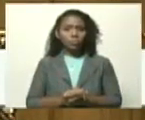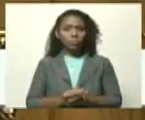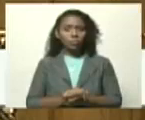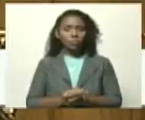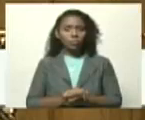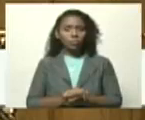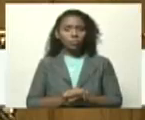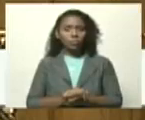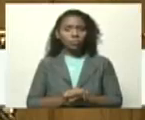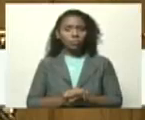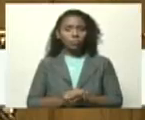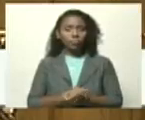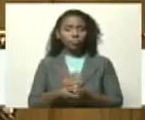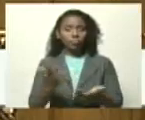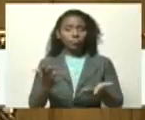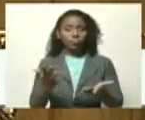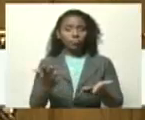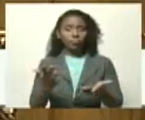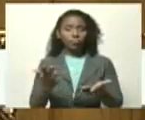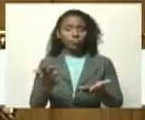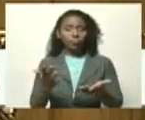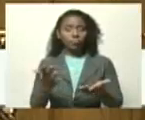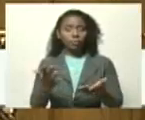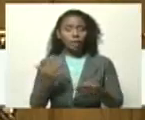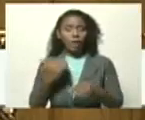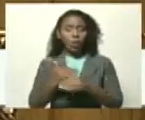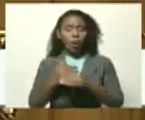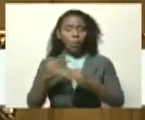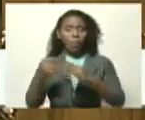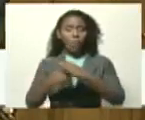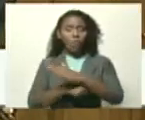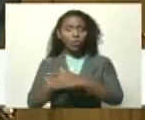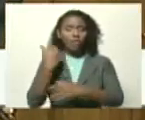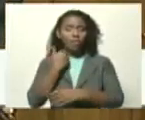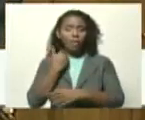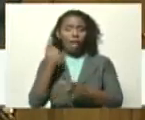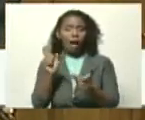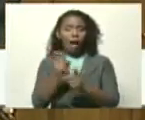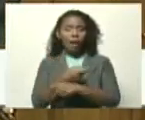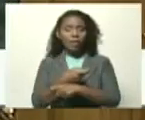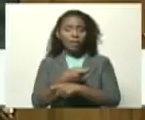Como una especie de cáncer profundamente agresivo,